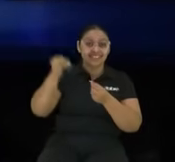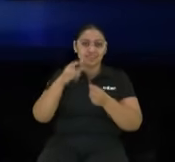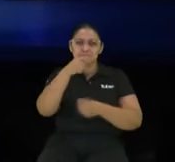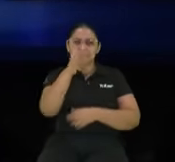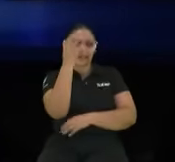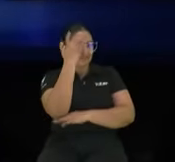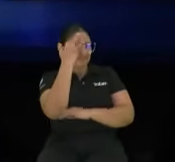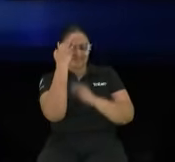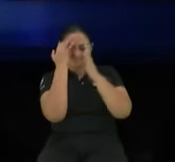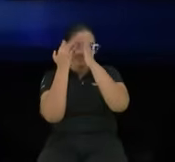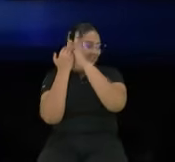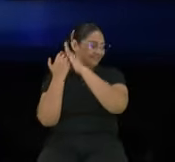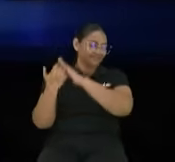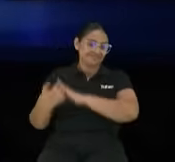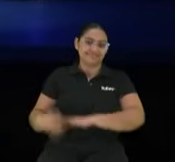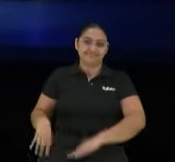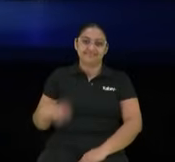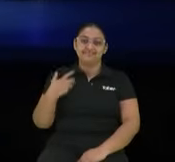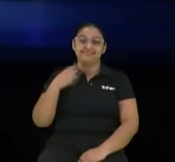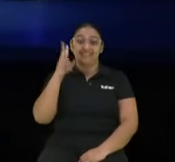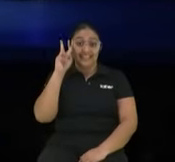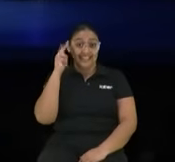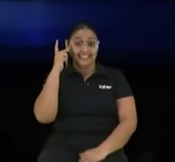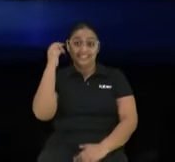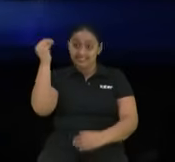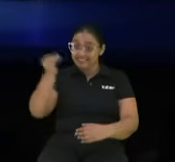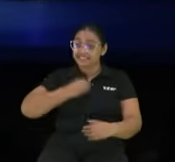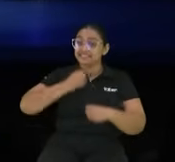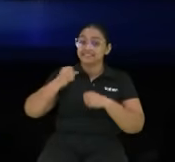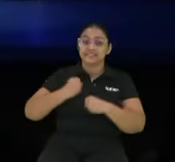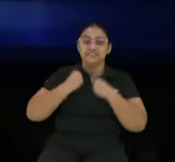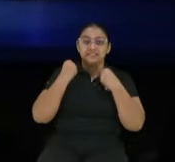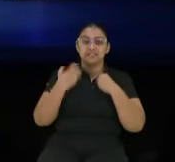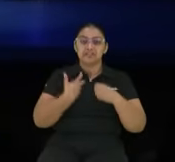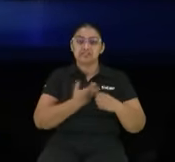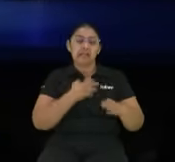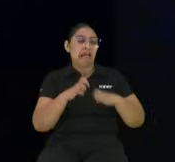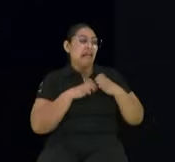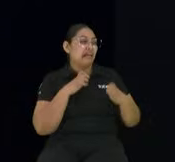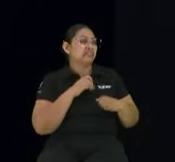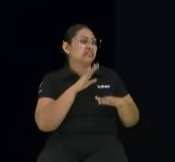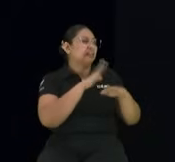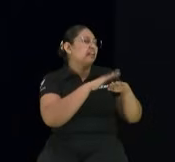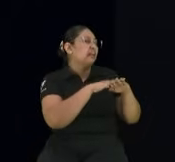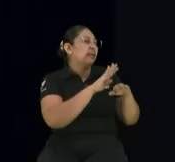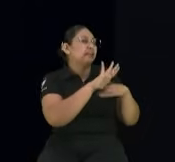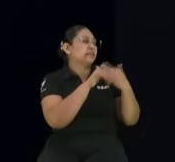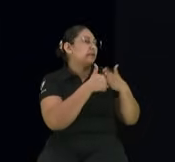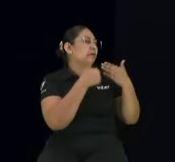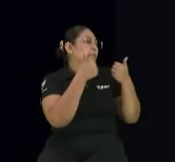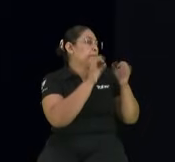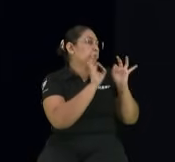es el darle fortaleza darle ánimo es todo va a estar